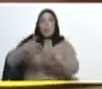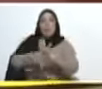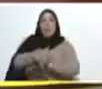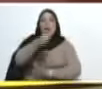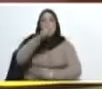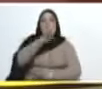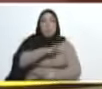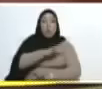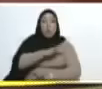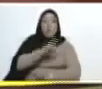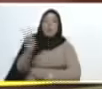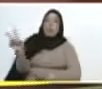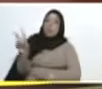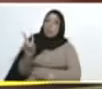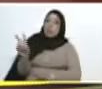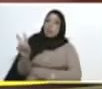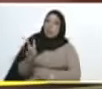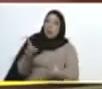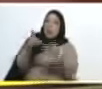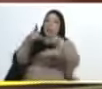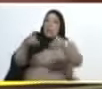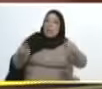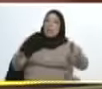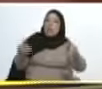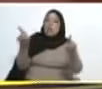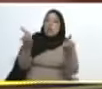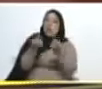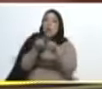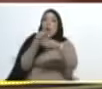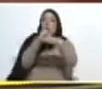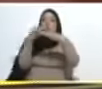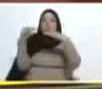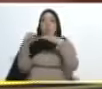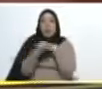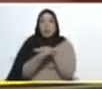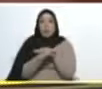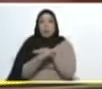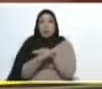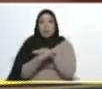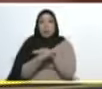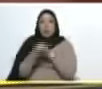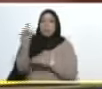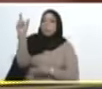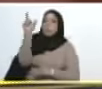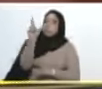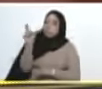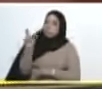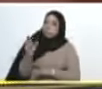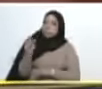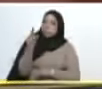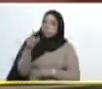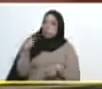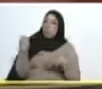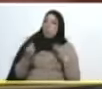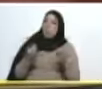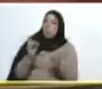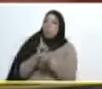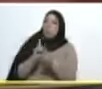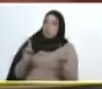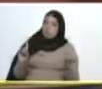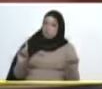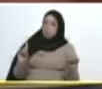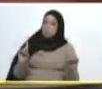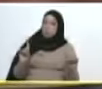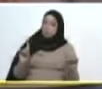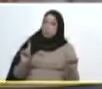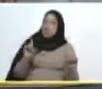aguas por delimitar en el territorio de la Guayana Esequiba y, de manera